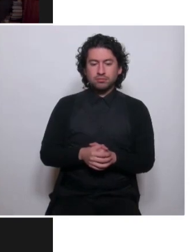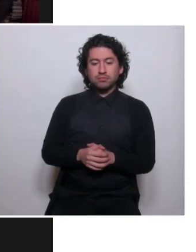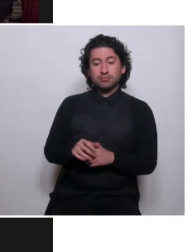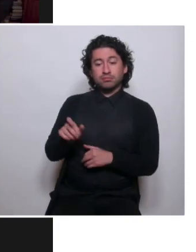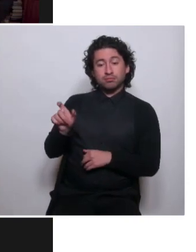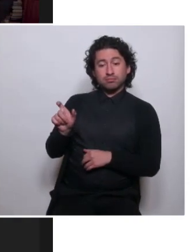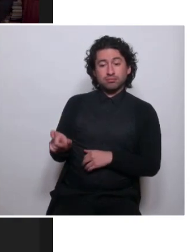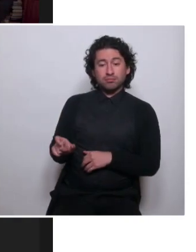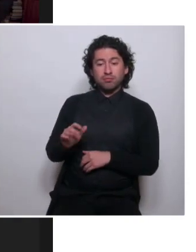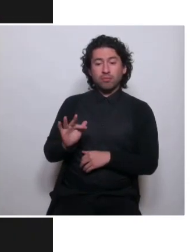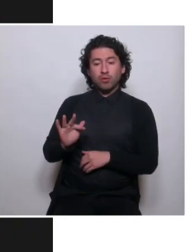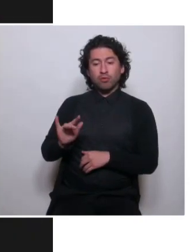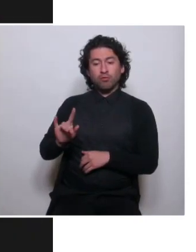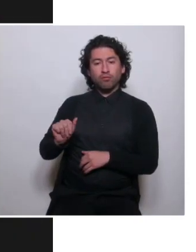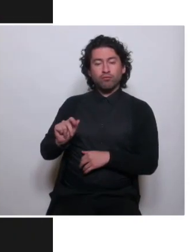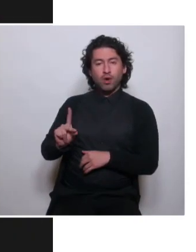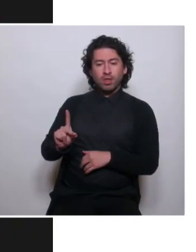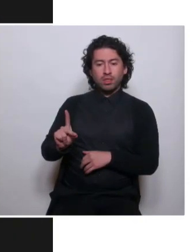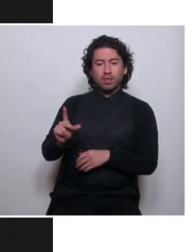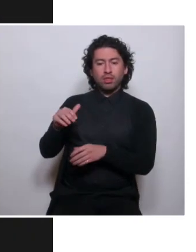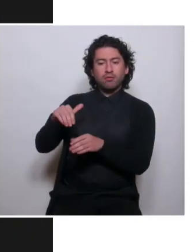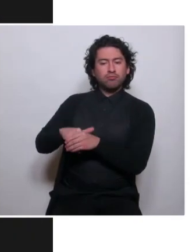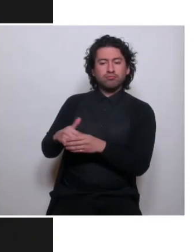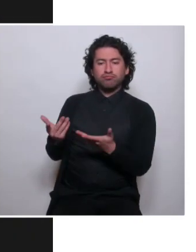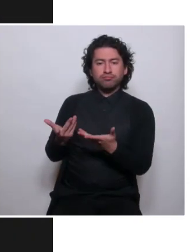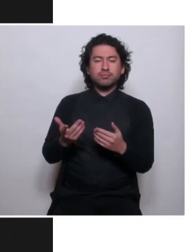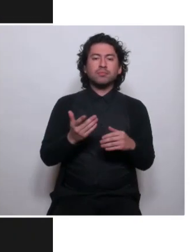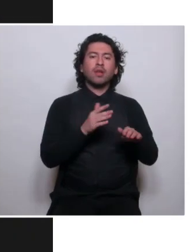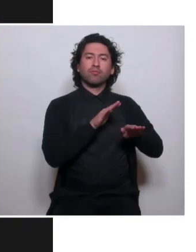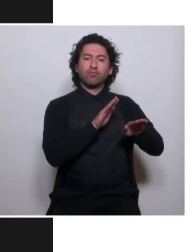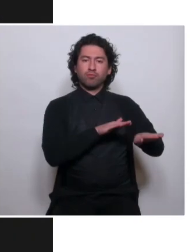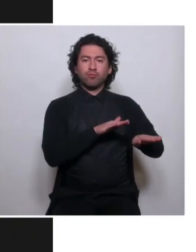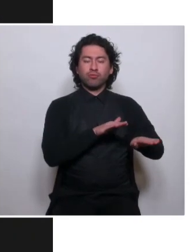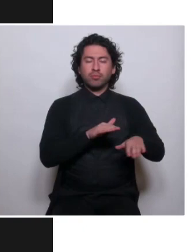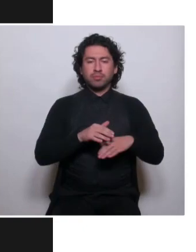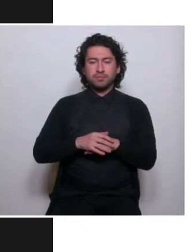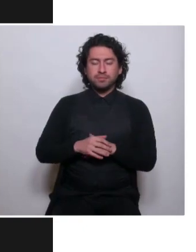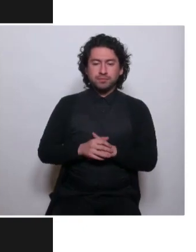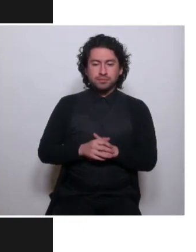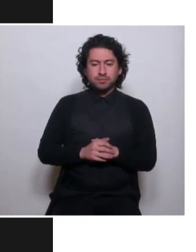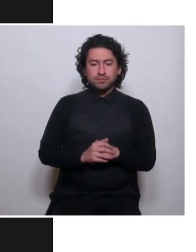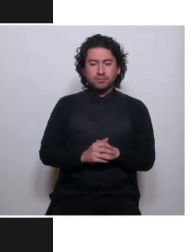Convencional Fuad Chaín, ¿cómo vota? A favor, señor secretario.